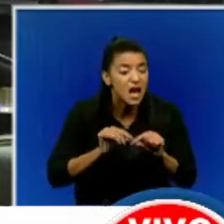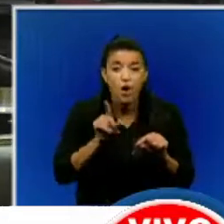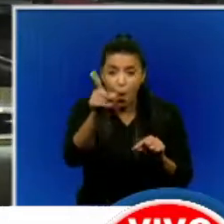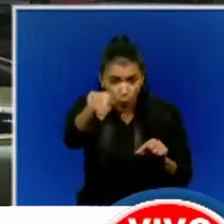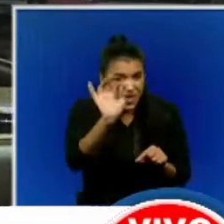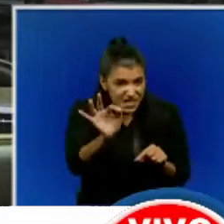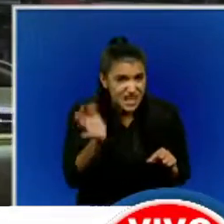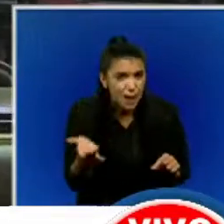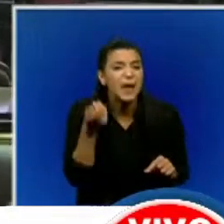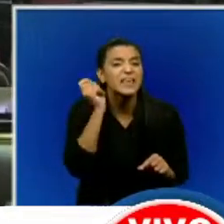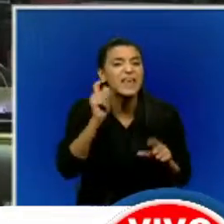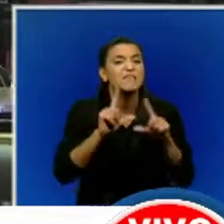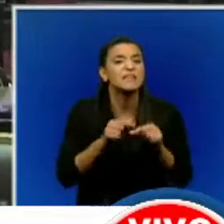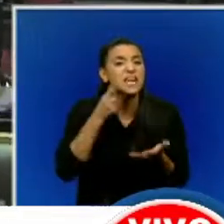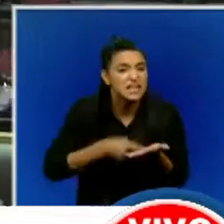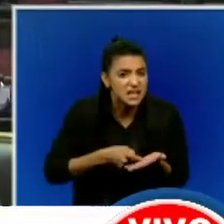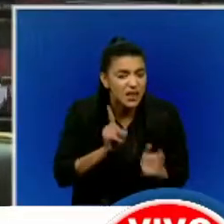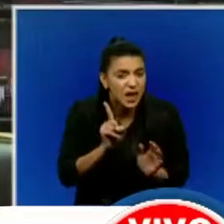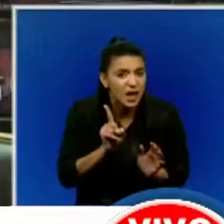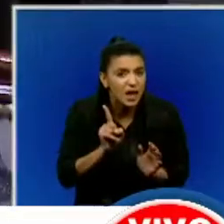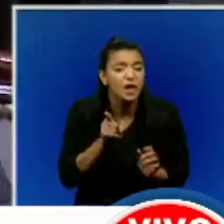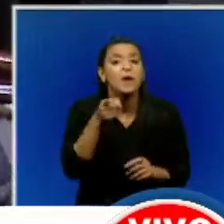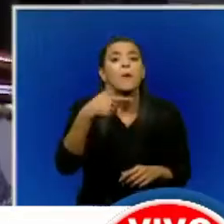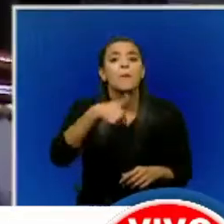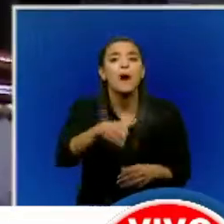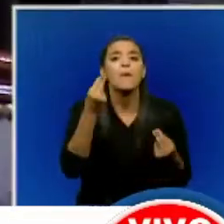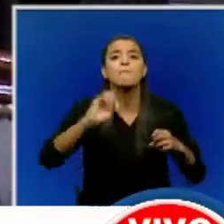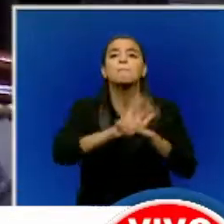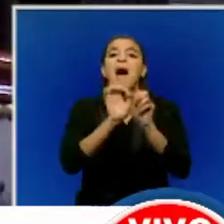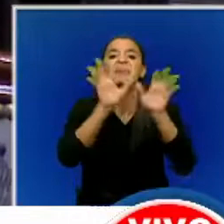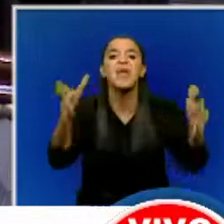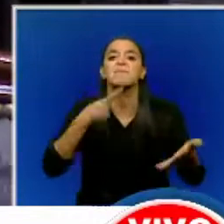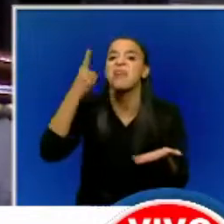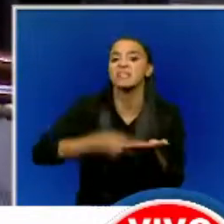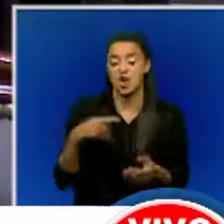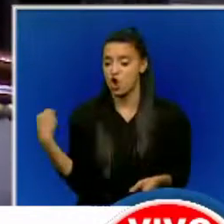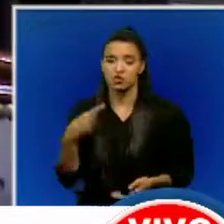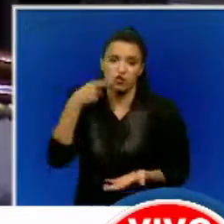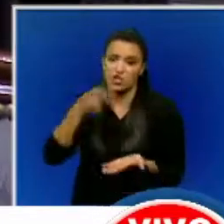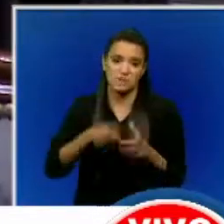¿Ustedes saben quién la va a poner? La va a poner la pandemia, no la vamos a poner